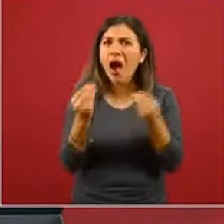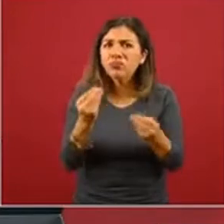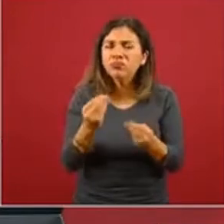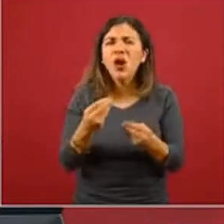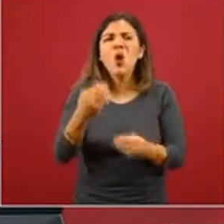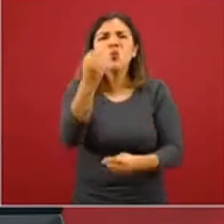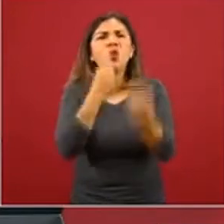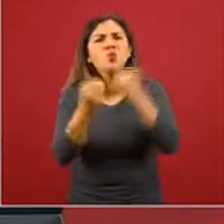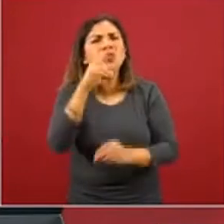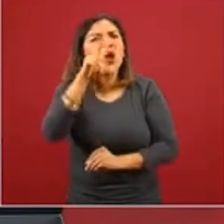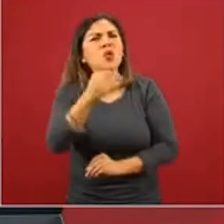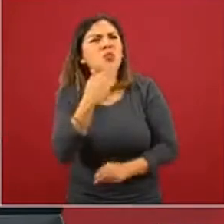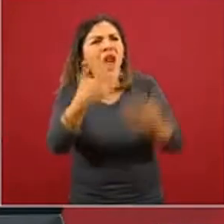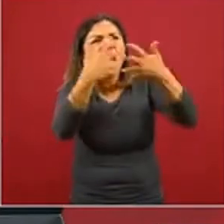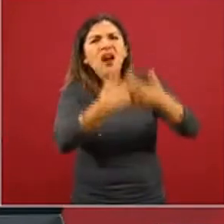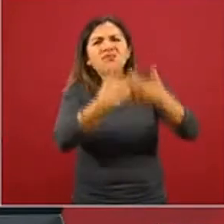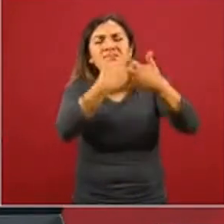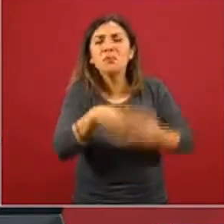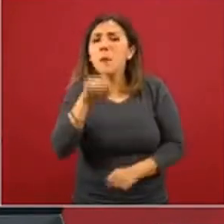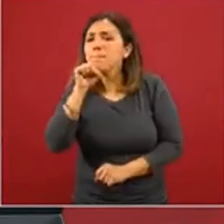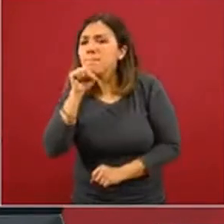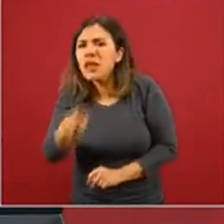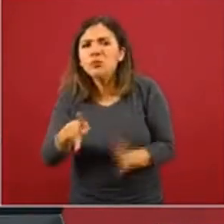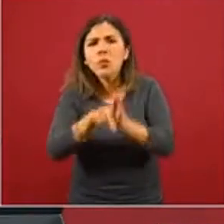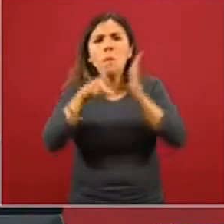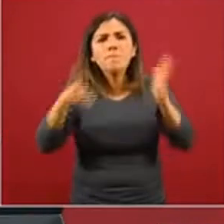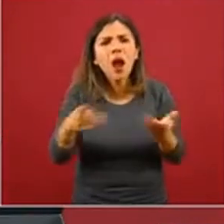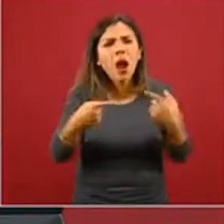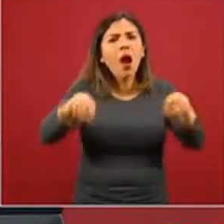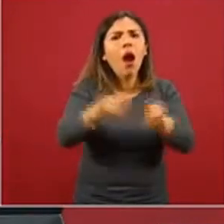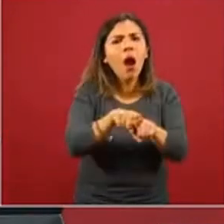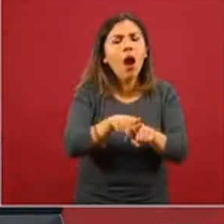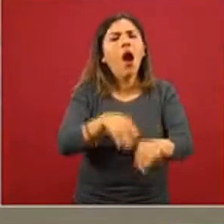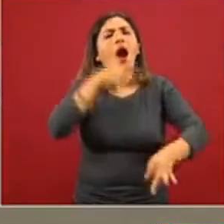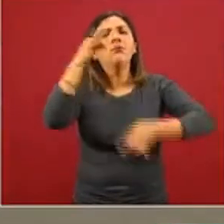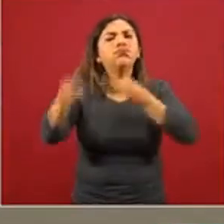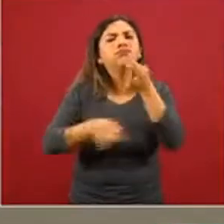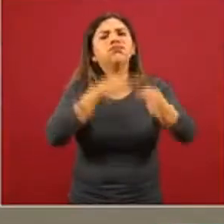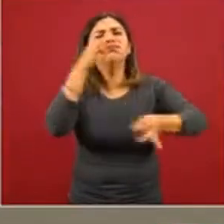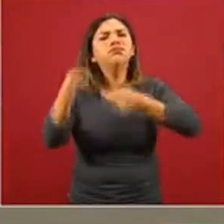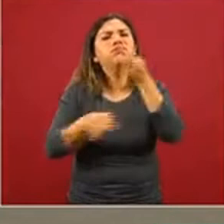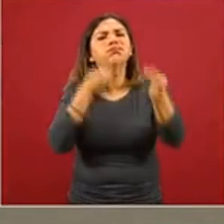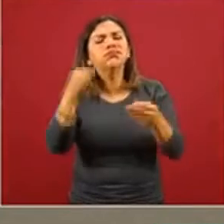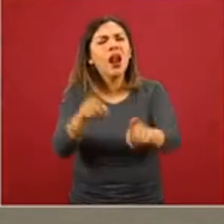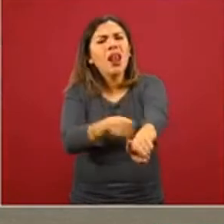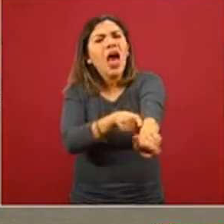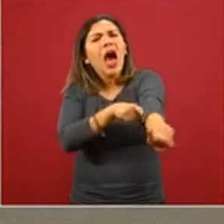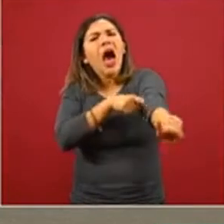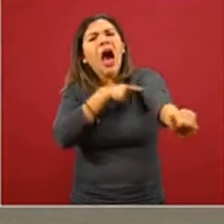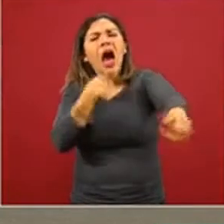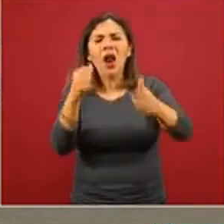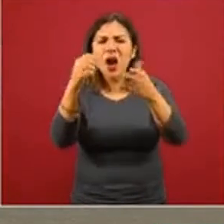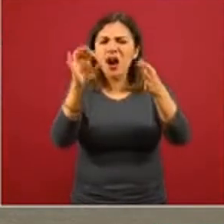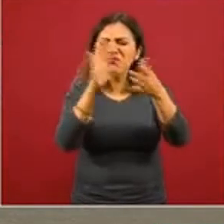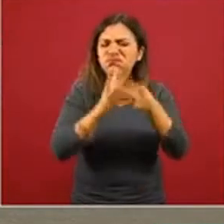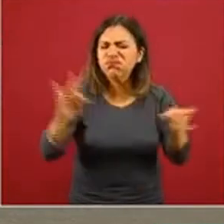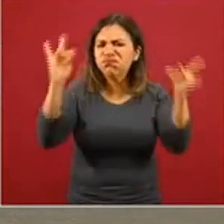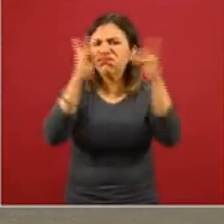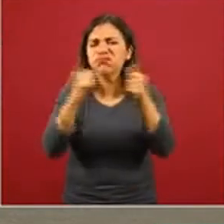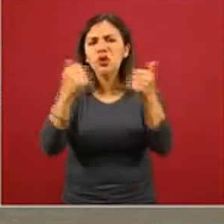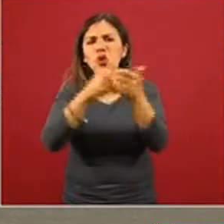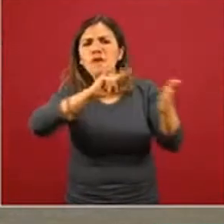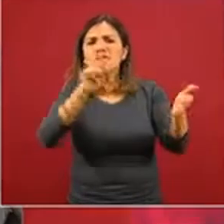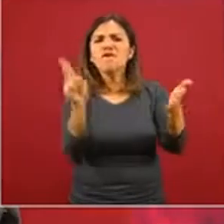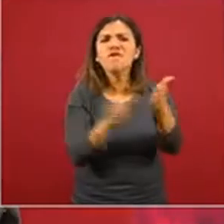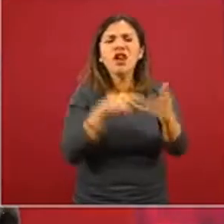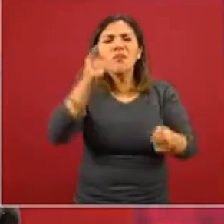comida chatarra, este mismo periódico suele publicar extensos artículos firmados por